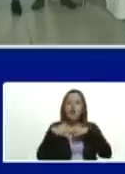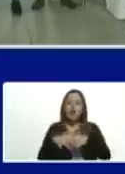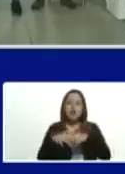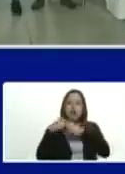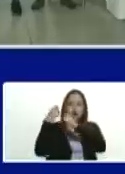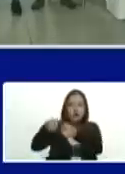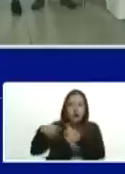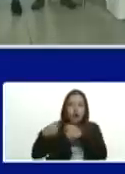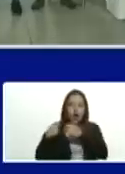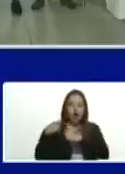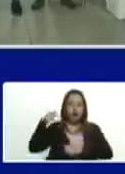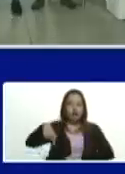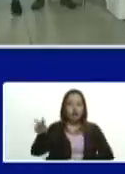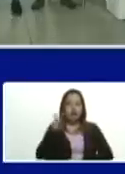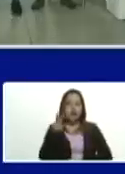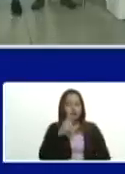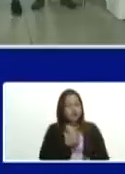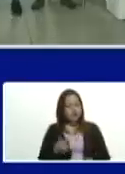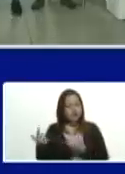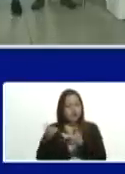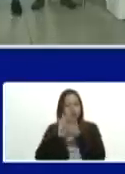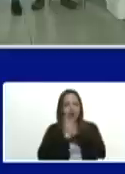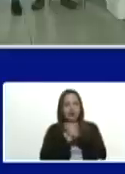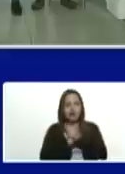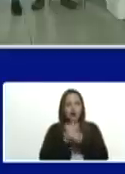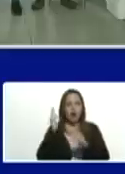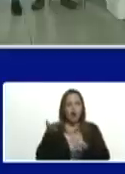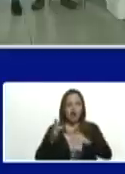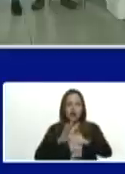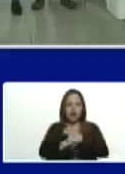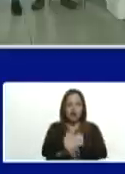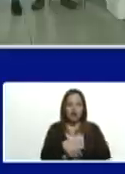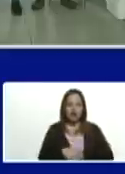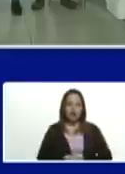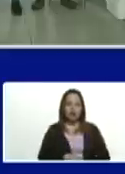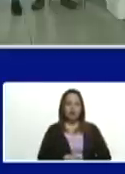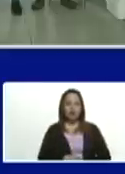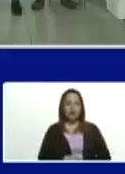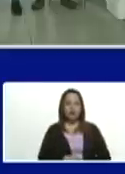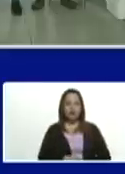pescado venezolano. Adelante, compañero Héctor Rodríguez.